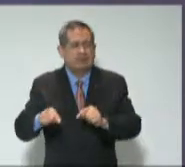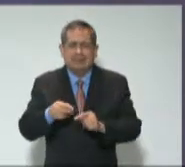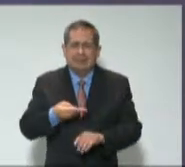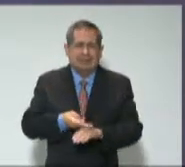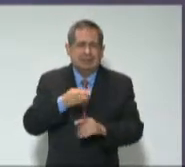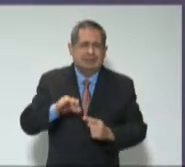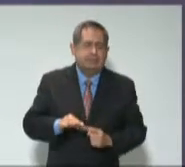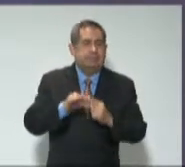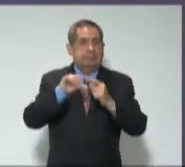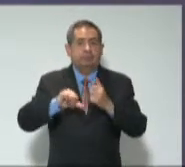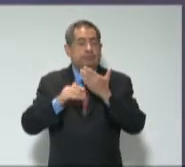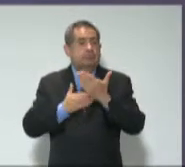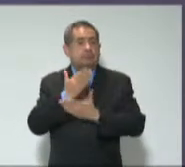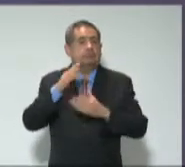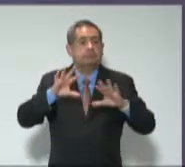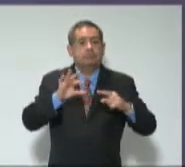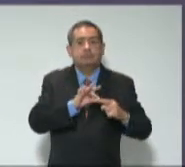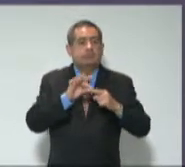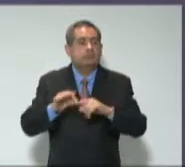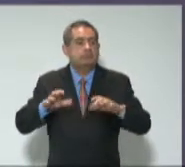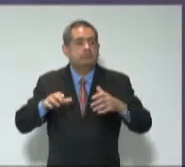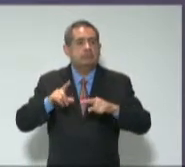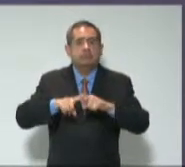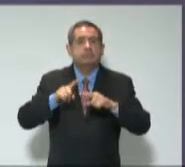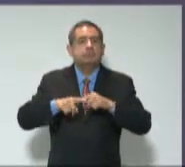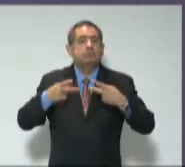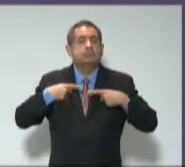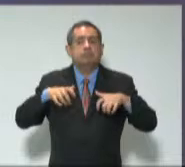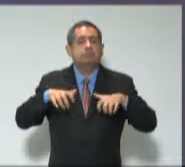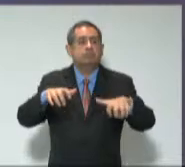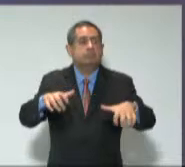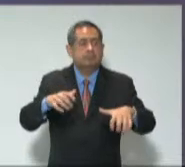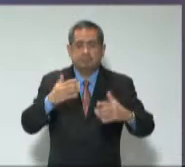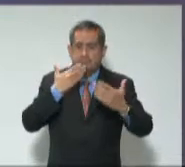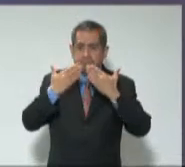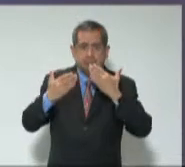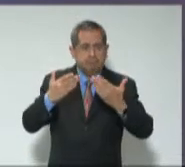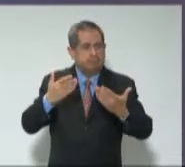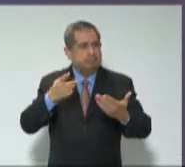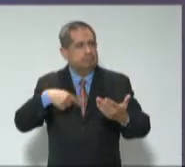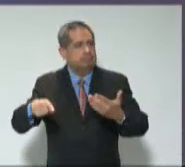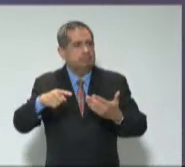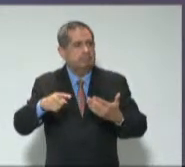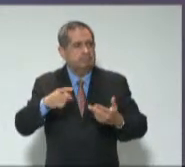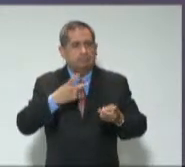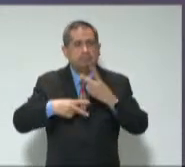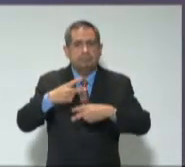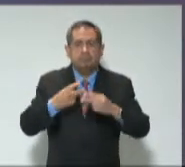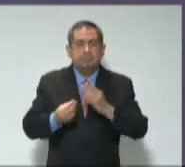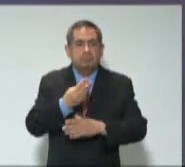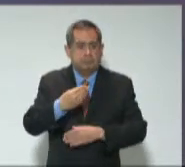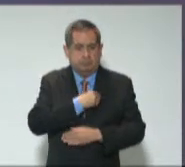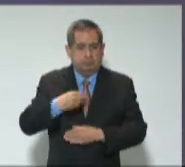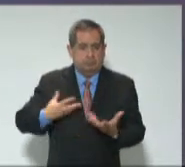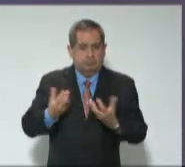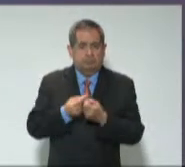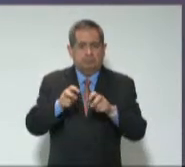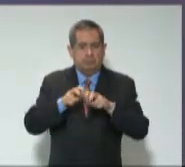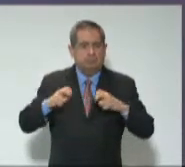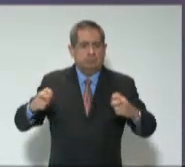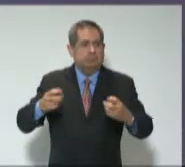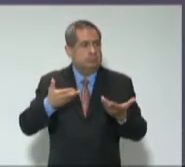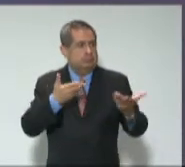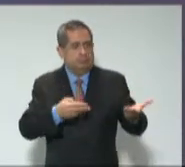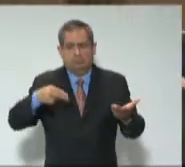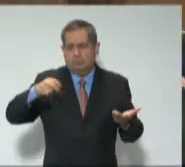especial en esta mañana a quienes aprovechamos para darles la bienvenida como miembros de este pleno del inai a